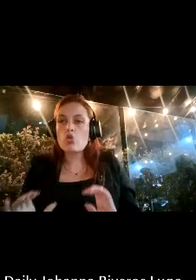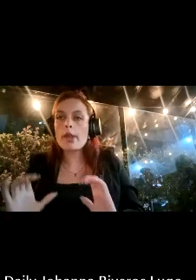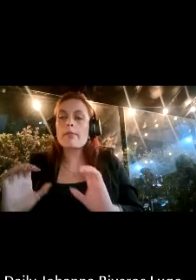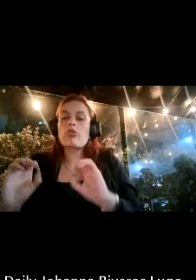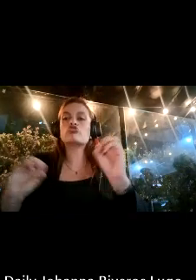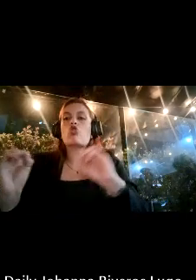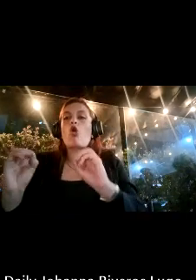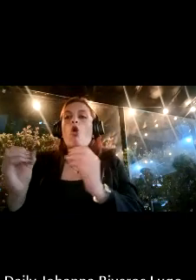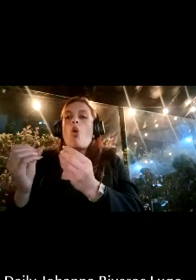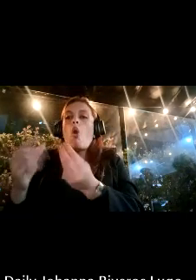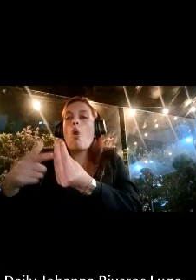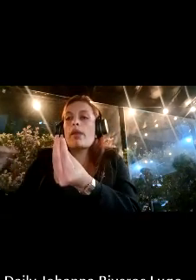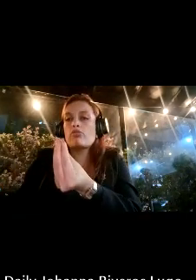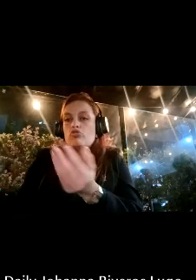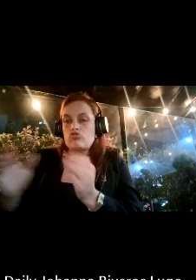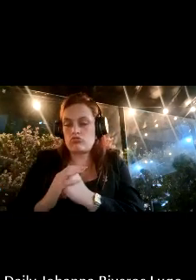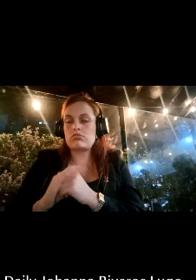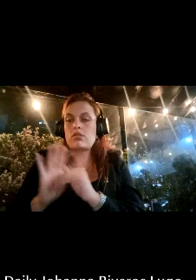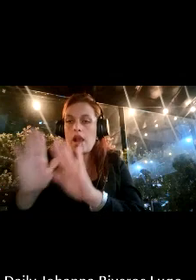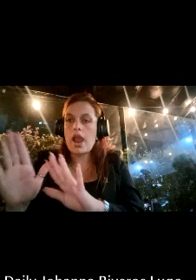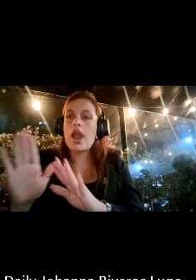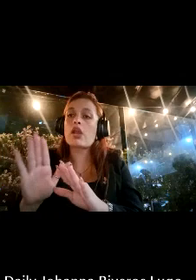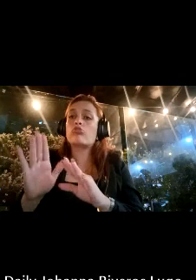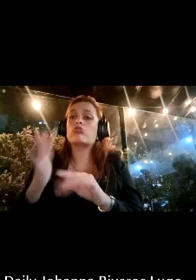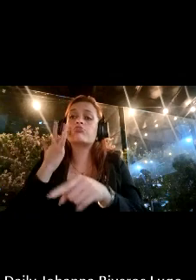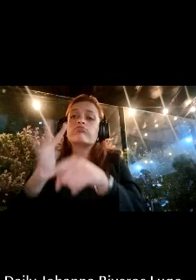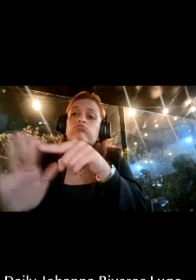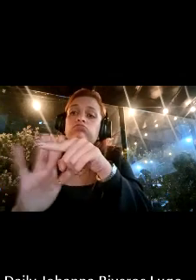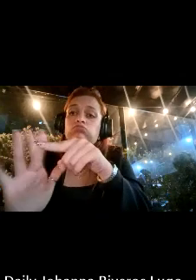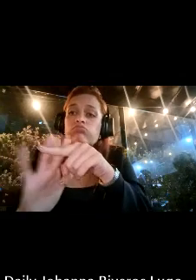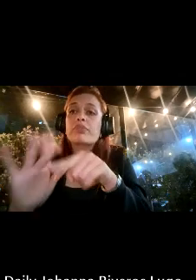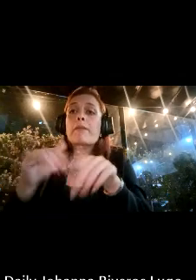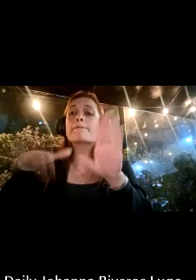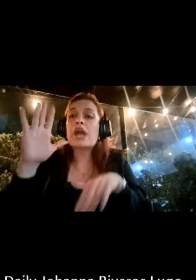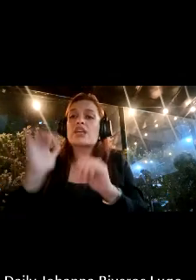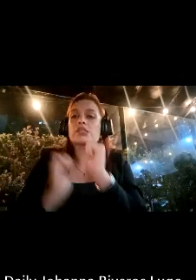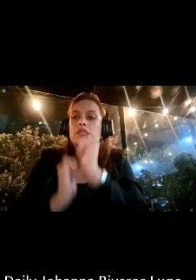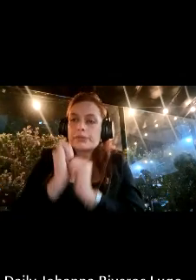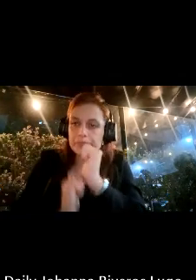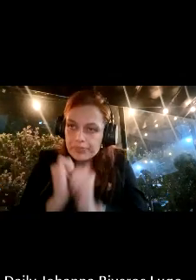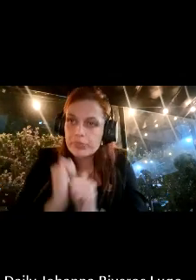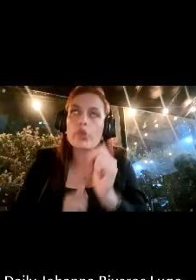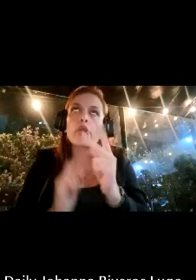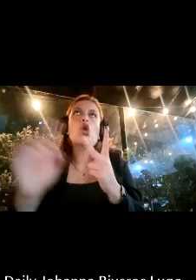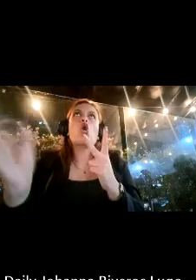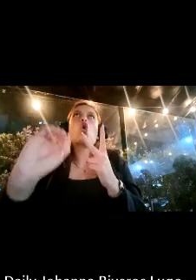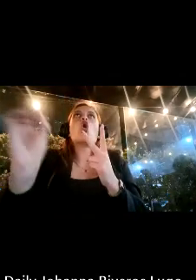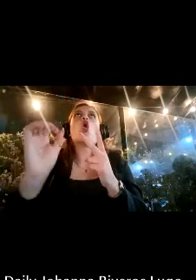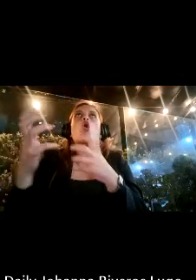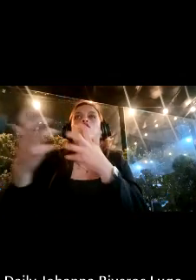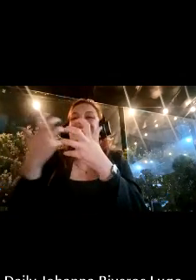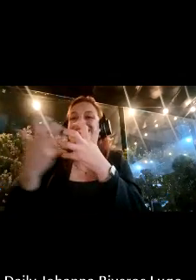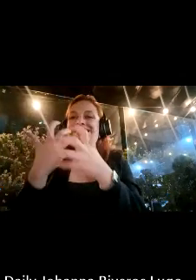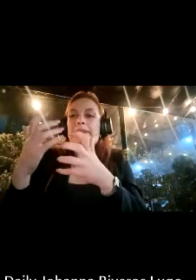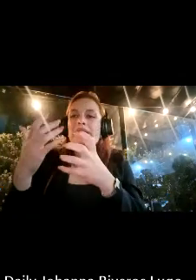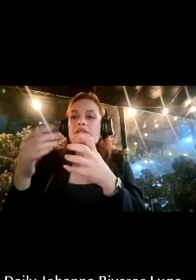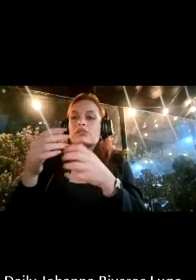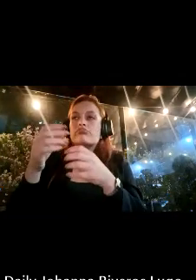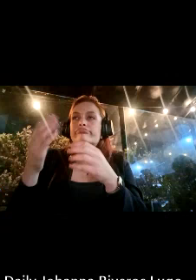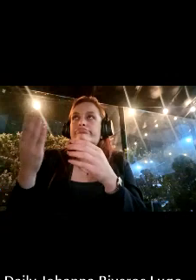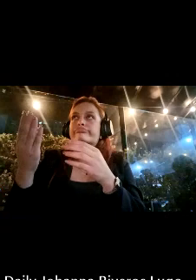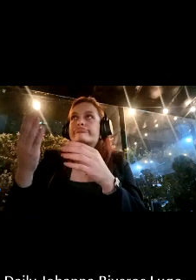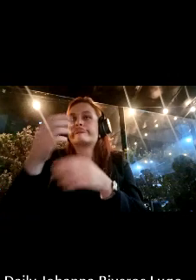es aplicada en diversas áreas como la automotriz o en sistemas de refrigeración. Entonces acá lo que